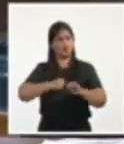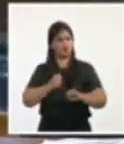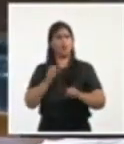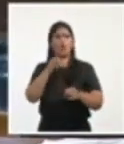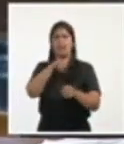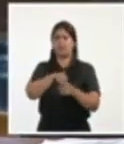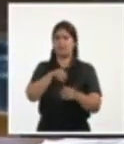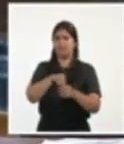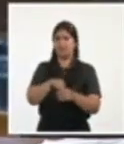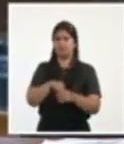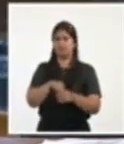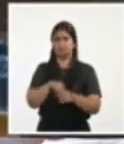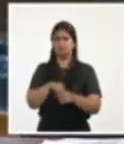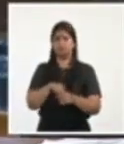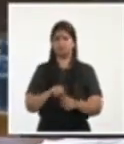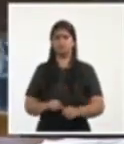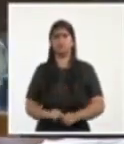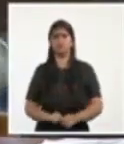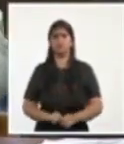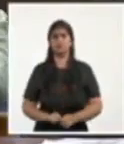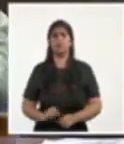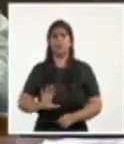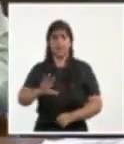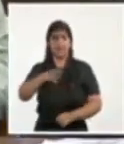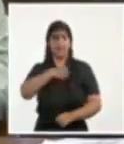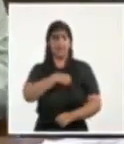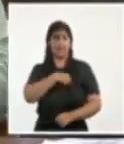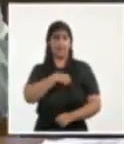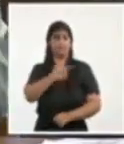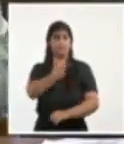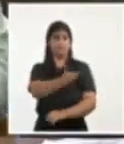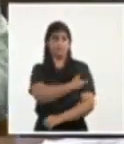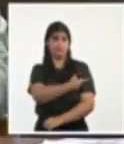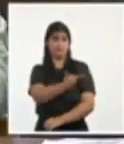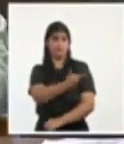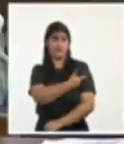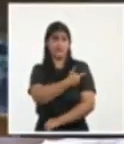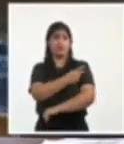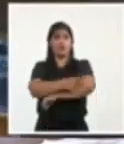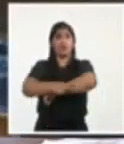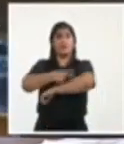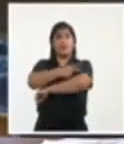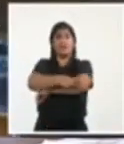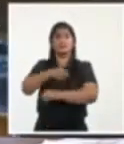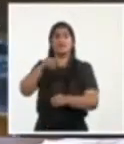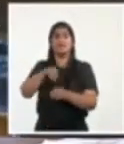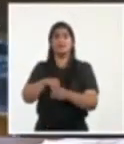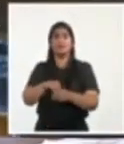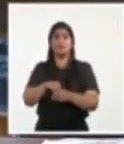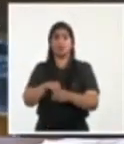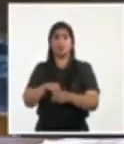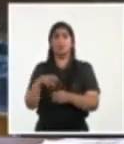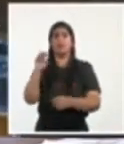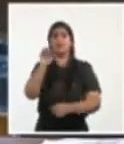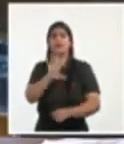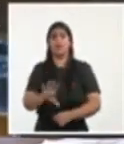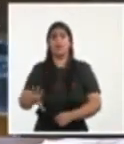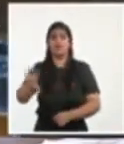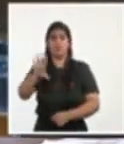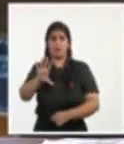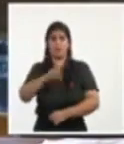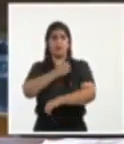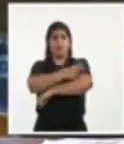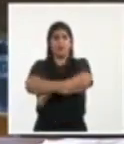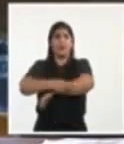una alta tasa de vacunación, y estoy hablando de países europeos, estamos hablando de Israel, que habían tenido un control prácticamente